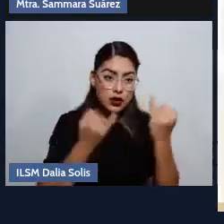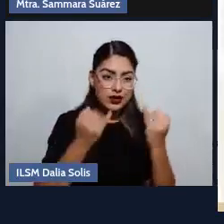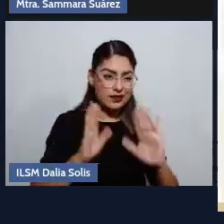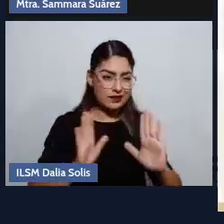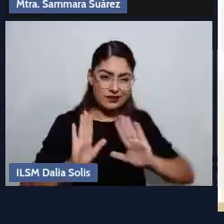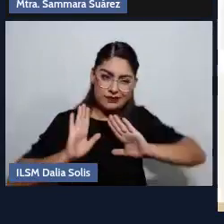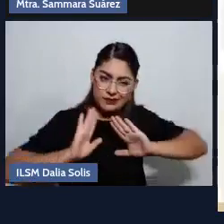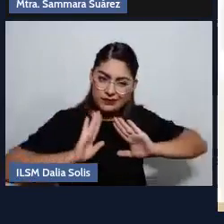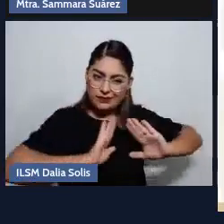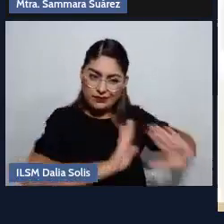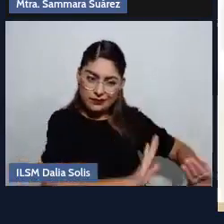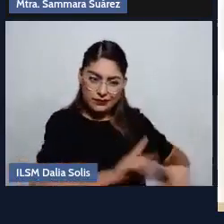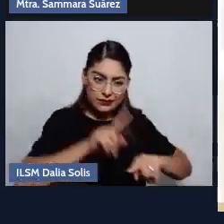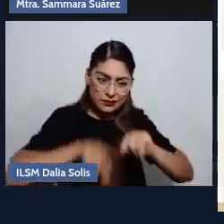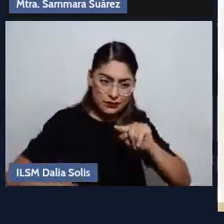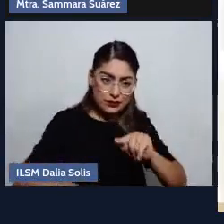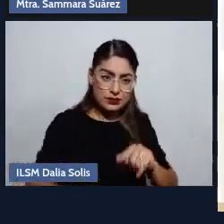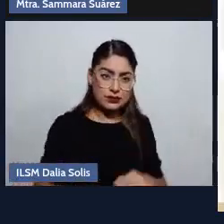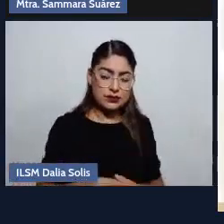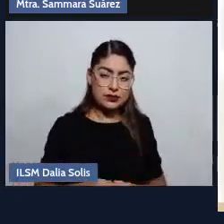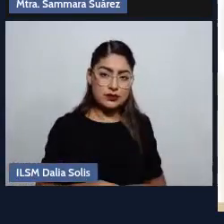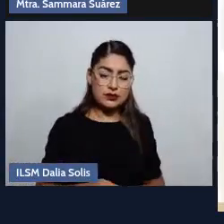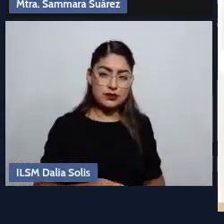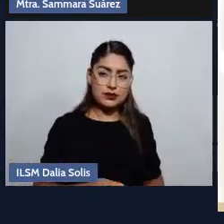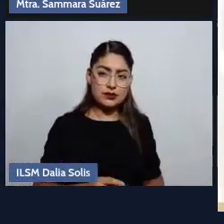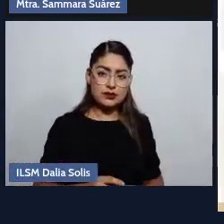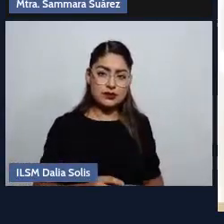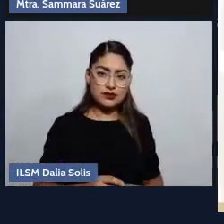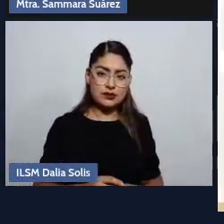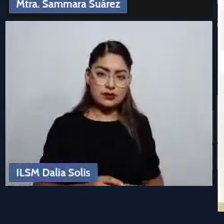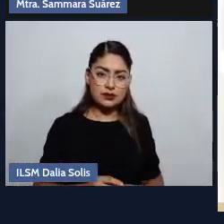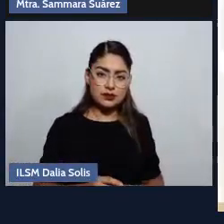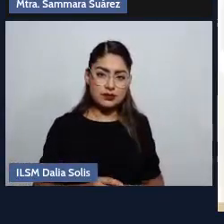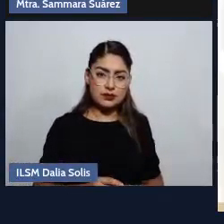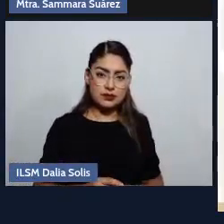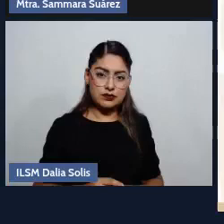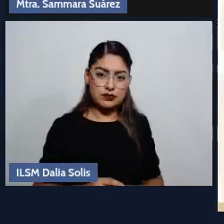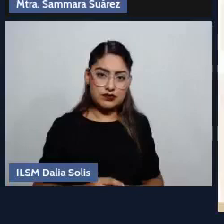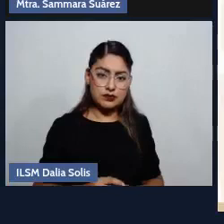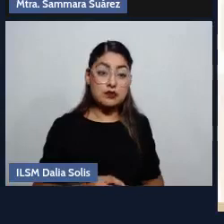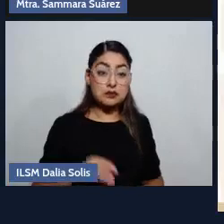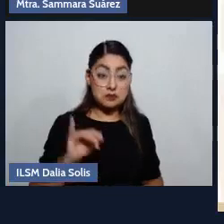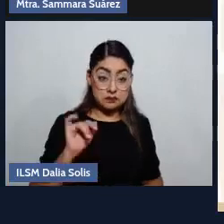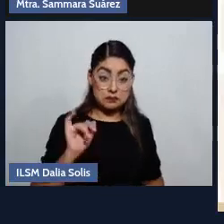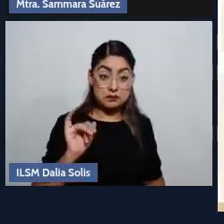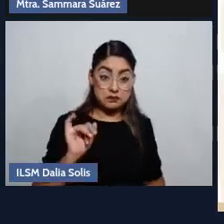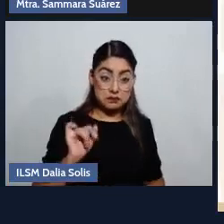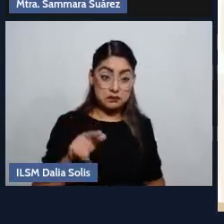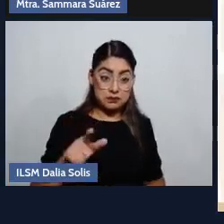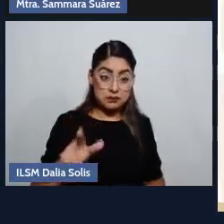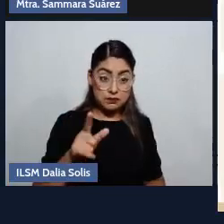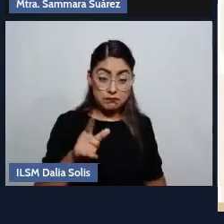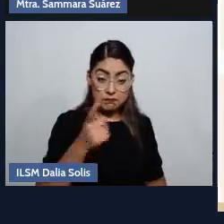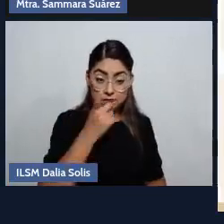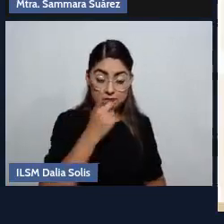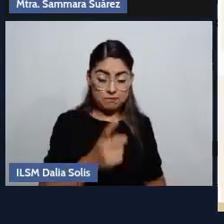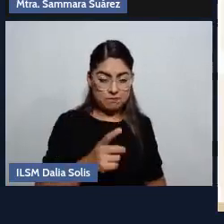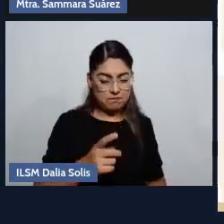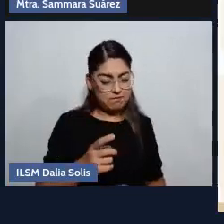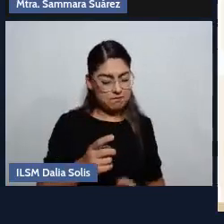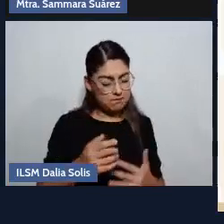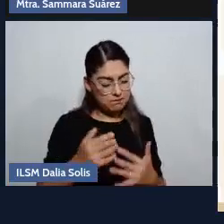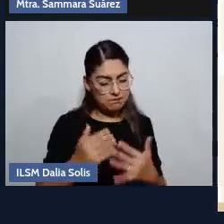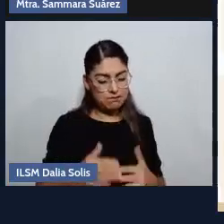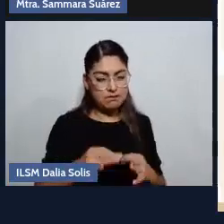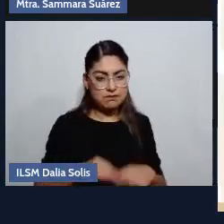lo tenemos, ¿no? Sí, creo que esto que acabas de comentar pues es súper importante, y dentro de este concepto